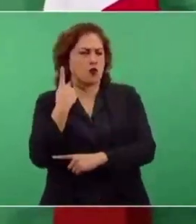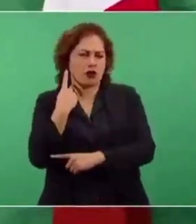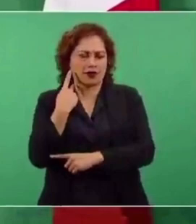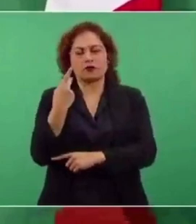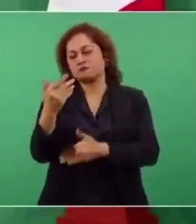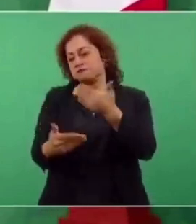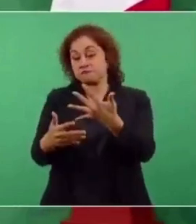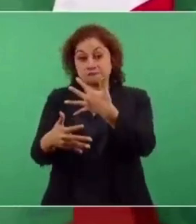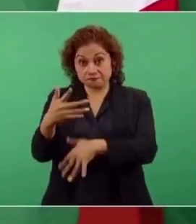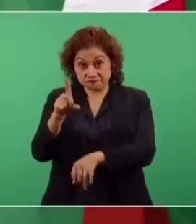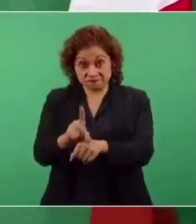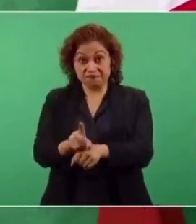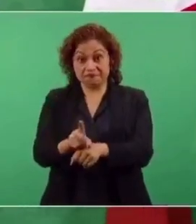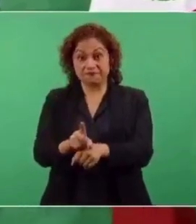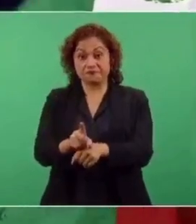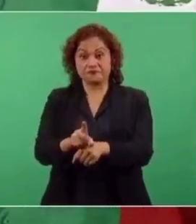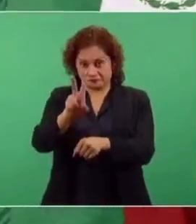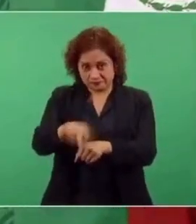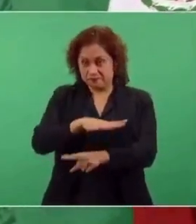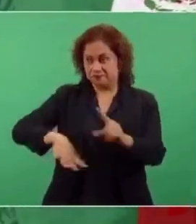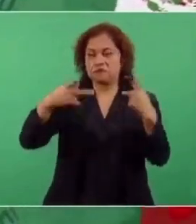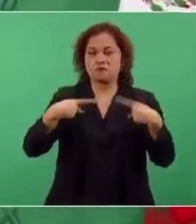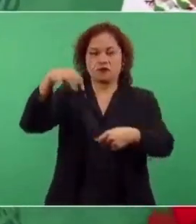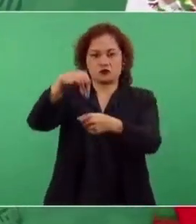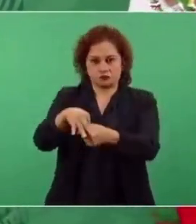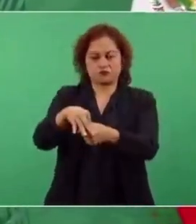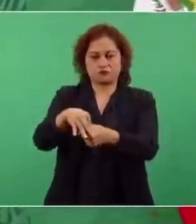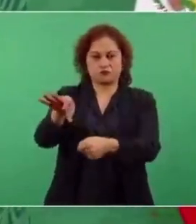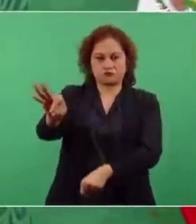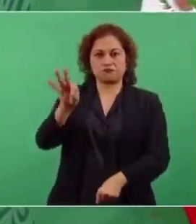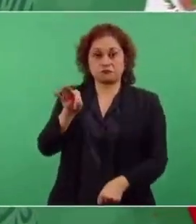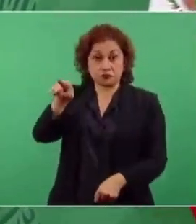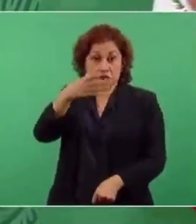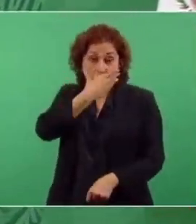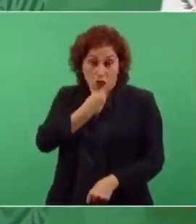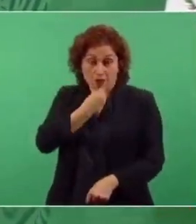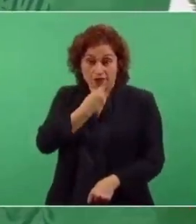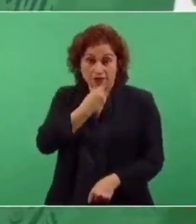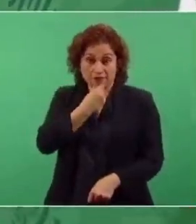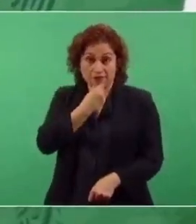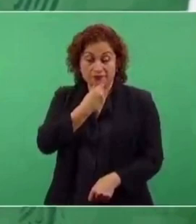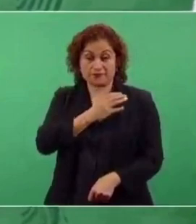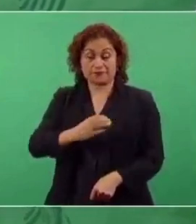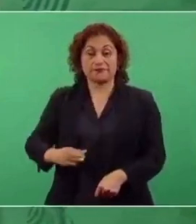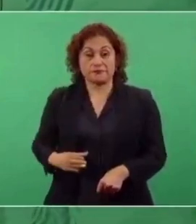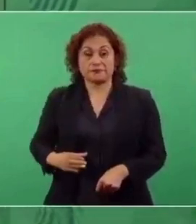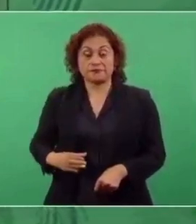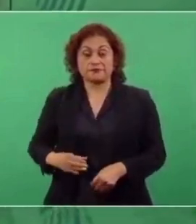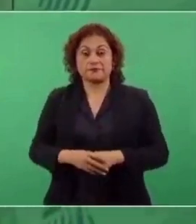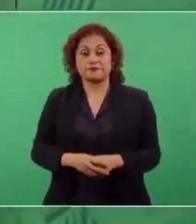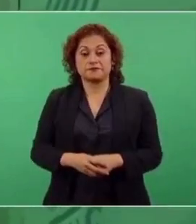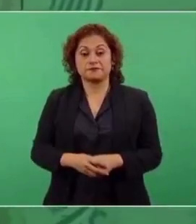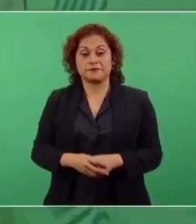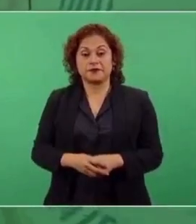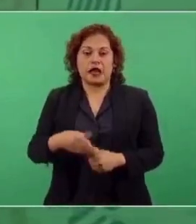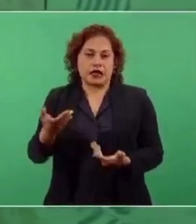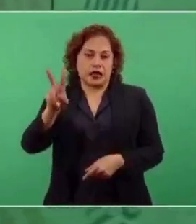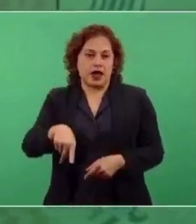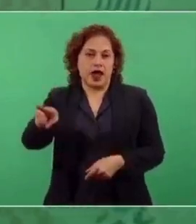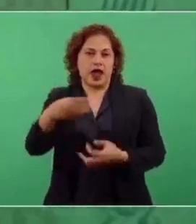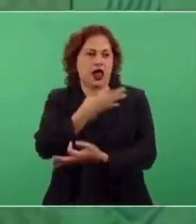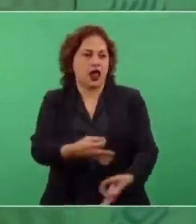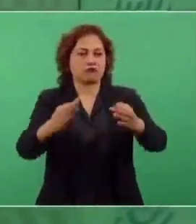días la gente votó por este señor y había el compromiso público de que una vez que ganara,